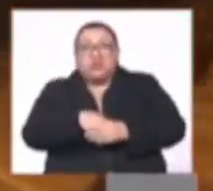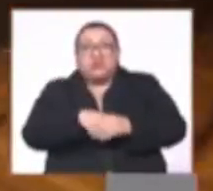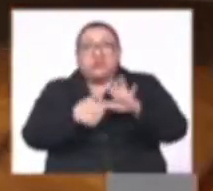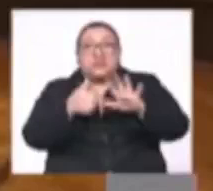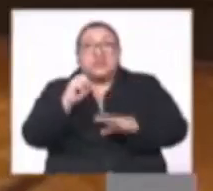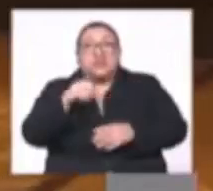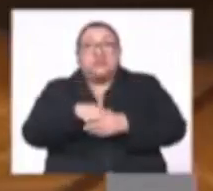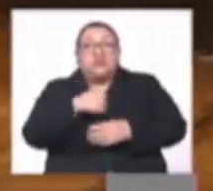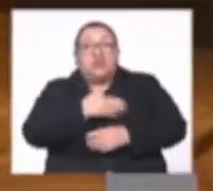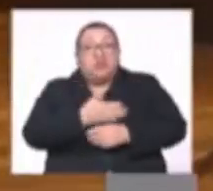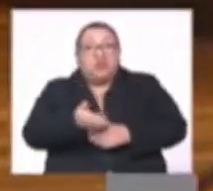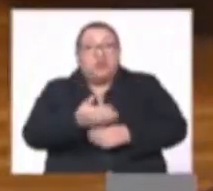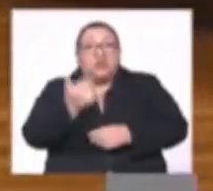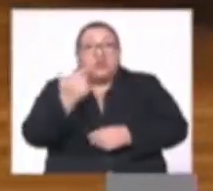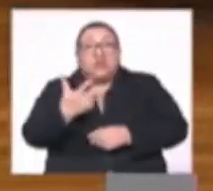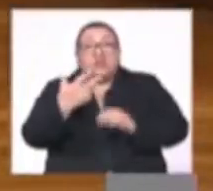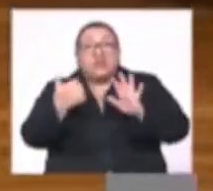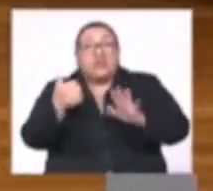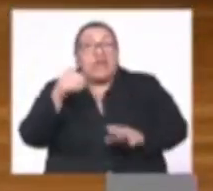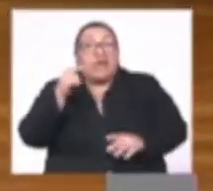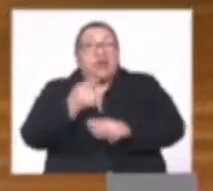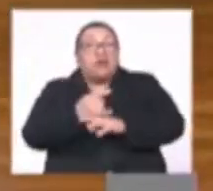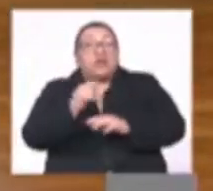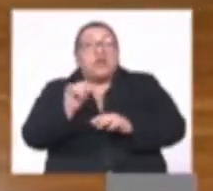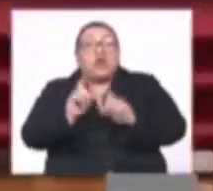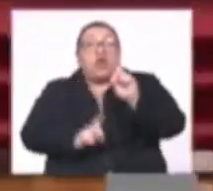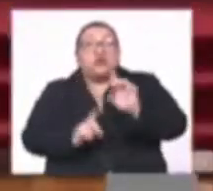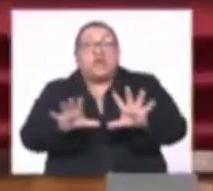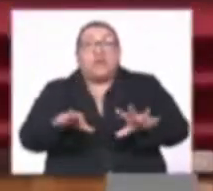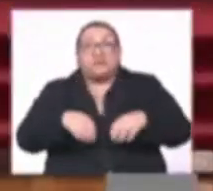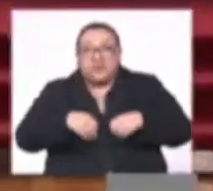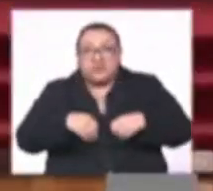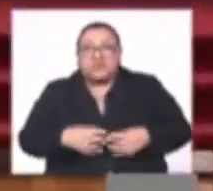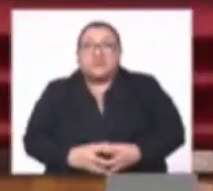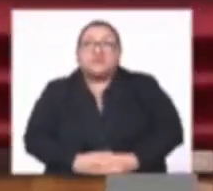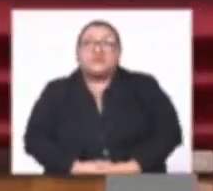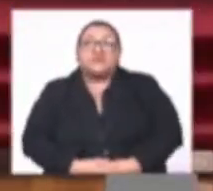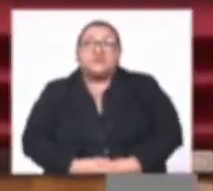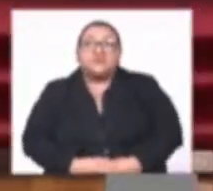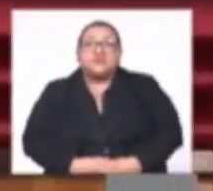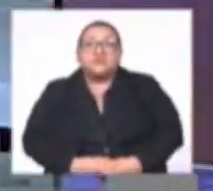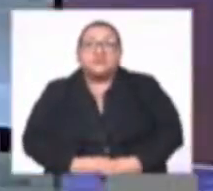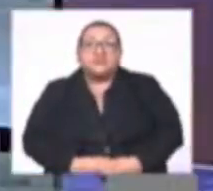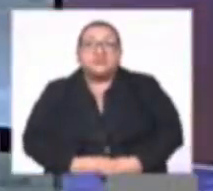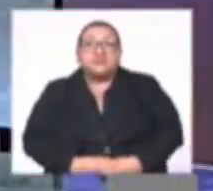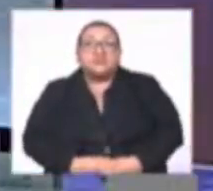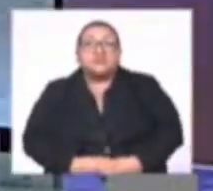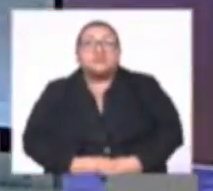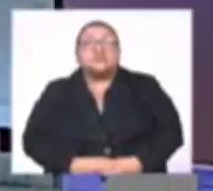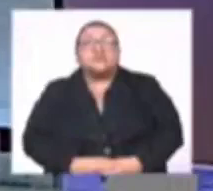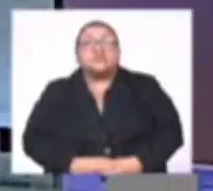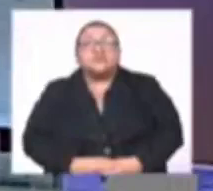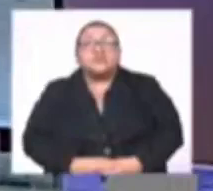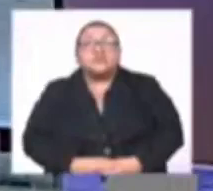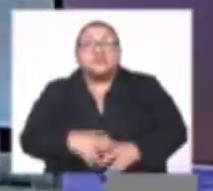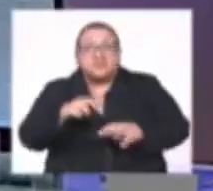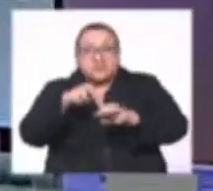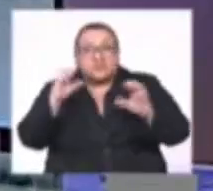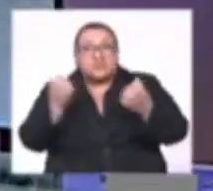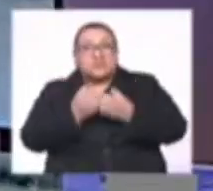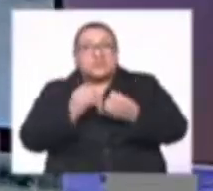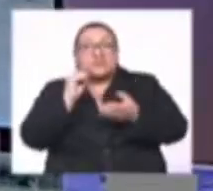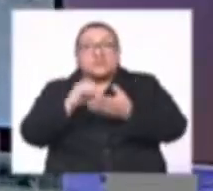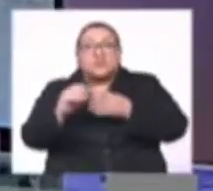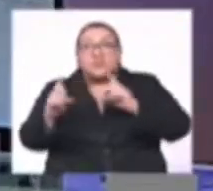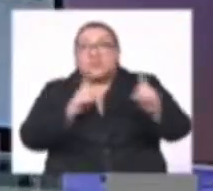60 votos a favor, 36 en contra y 11 abstenciones. y el Pleno del Congreso puso